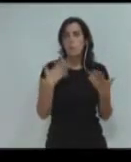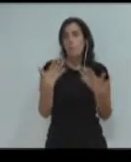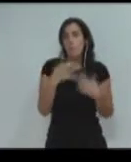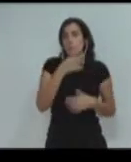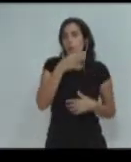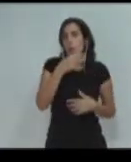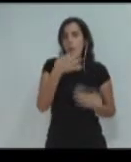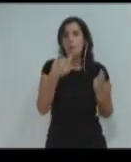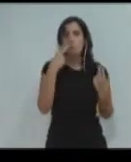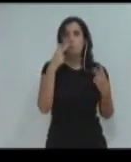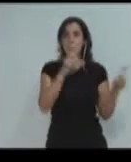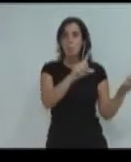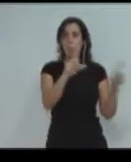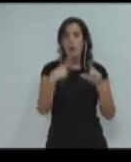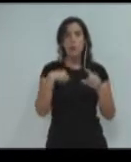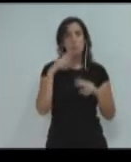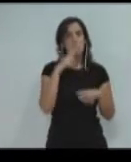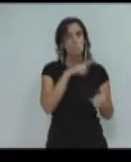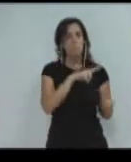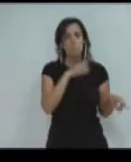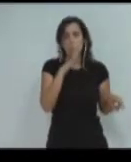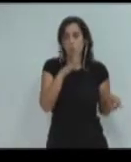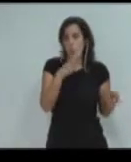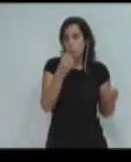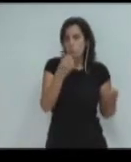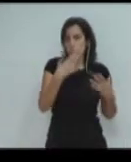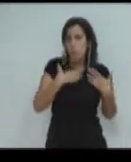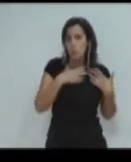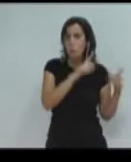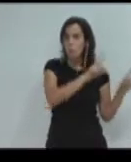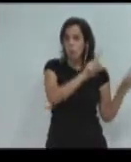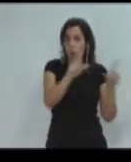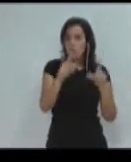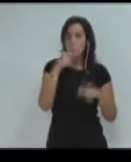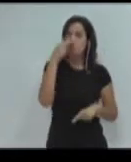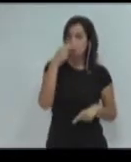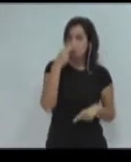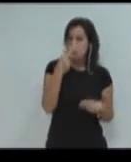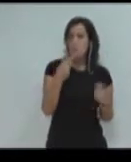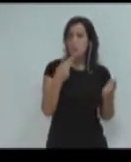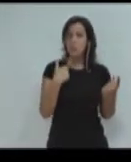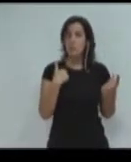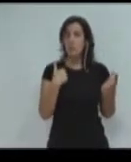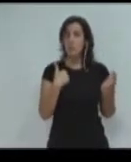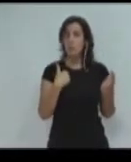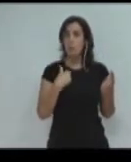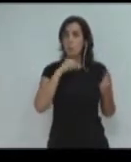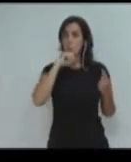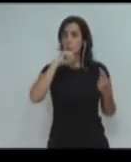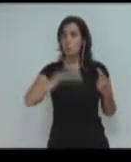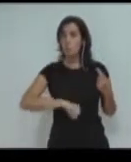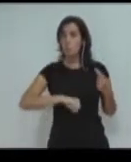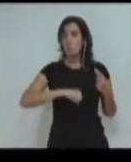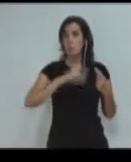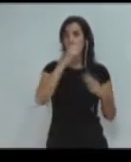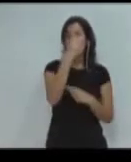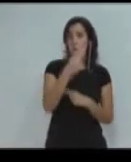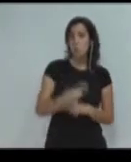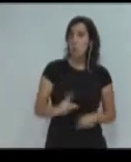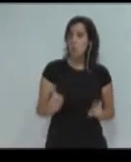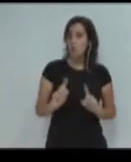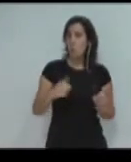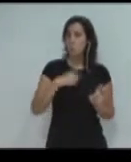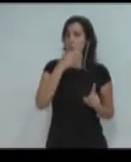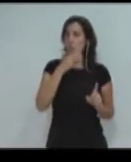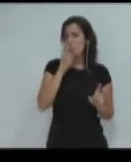viendo algunos cuadros porque bueno, pues me han dicho que son interesantes y yo pues no soy especialmente aficionado a la pintura, pero bueno, tengo esa tarde